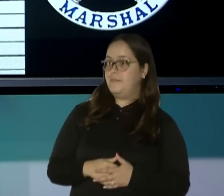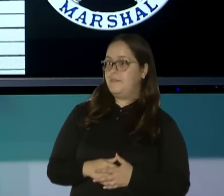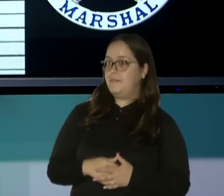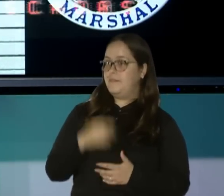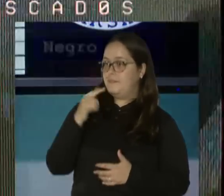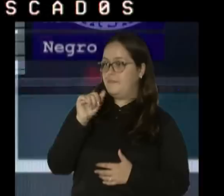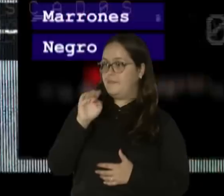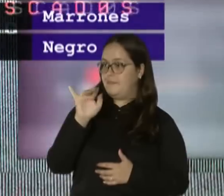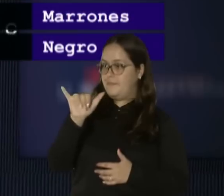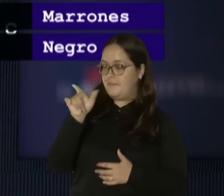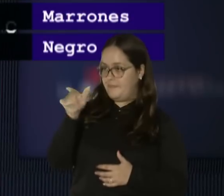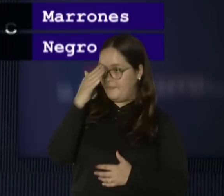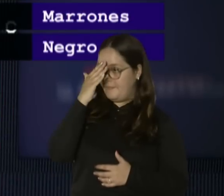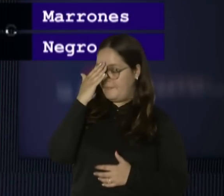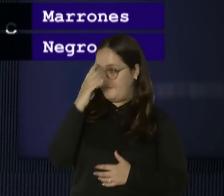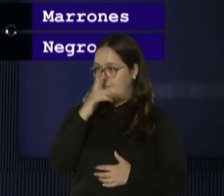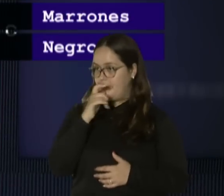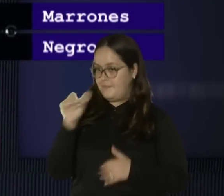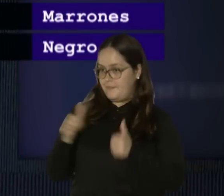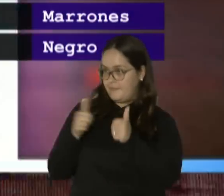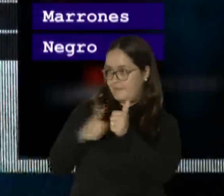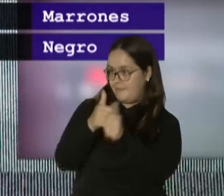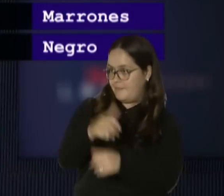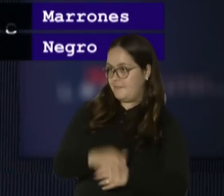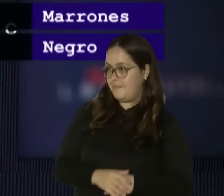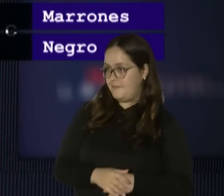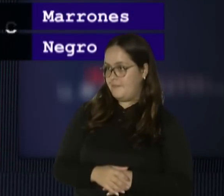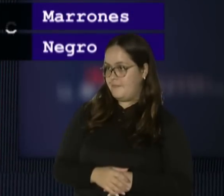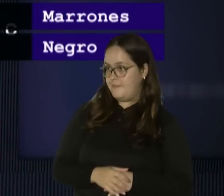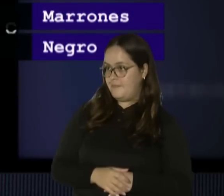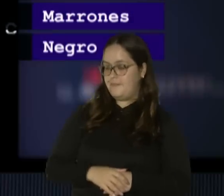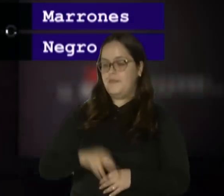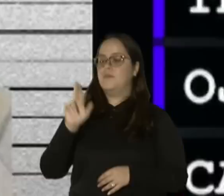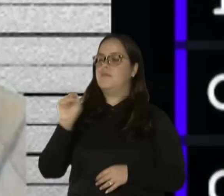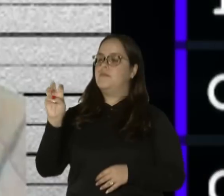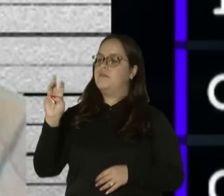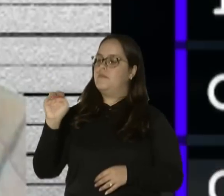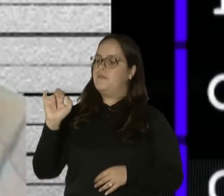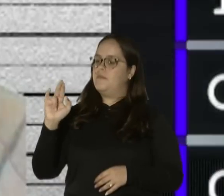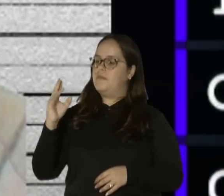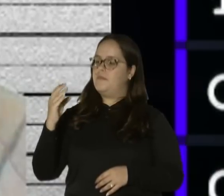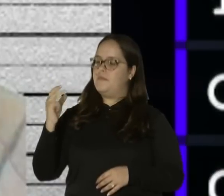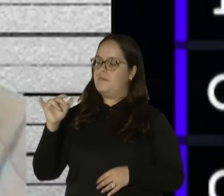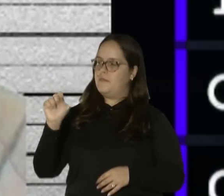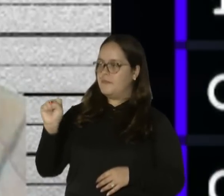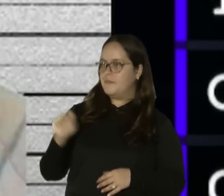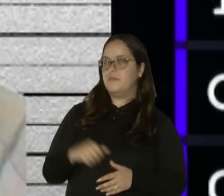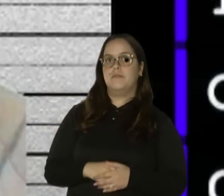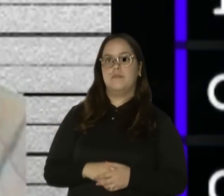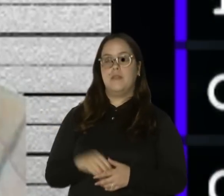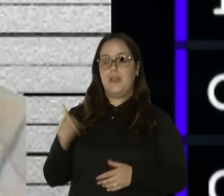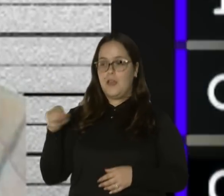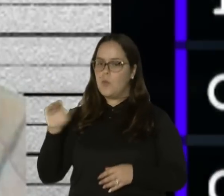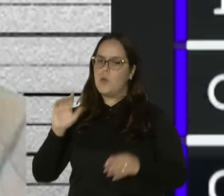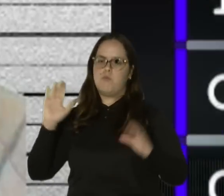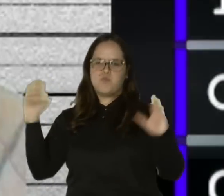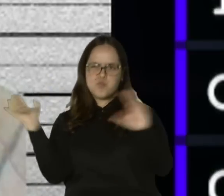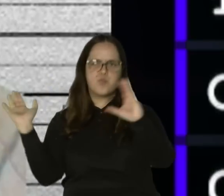¿sabes quién está detrás de ti? Los alguaciles federales, el U.S. Marshall. Ellos no van a descansar hasta verte detrás de las rejas.